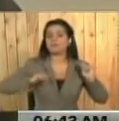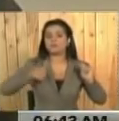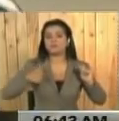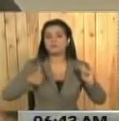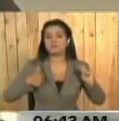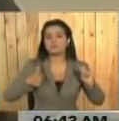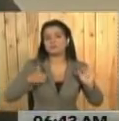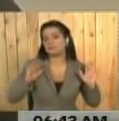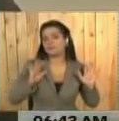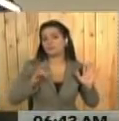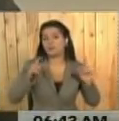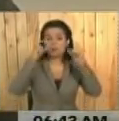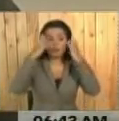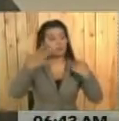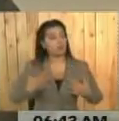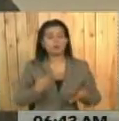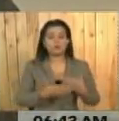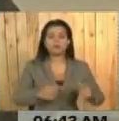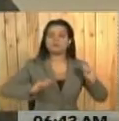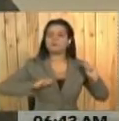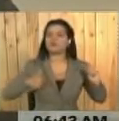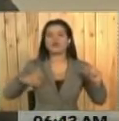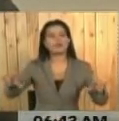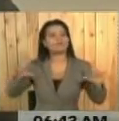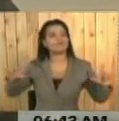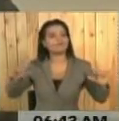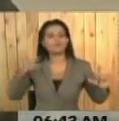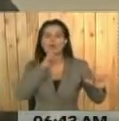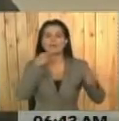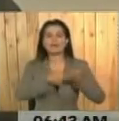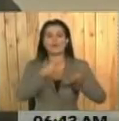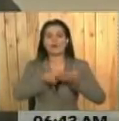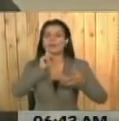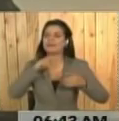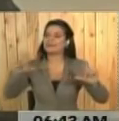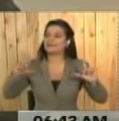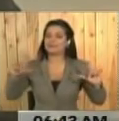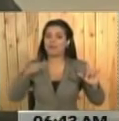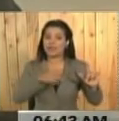de de connotación pública y él Quisiera seguir